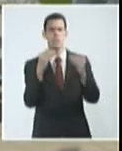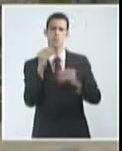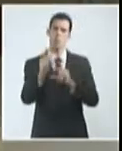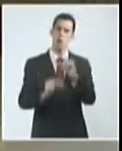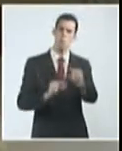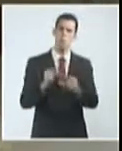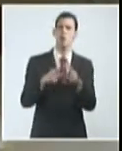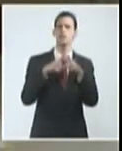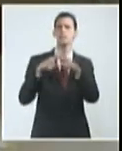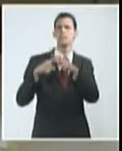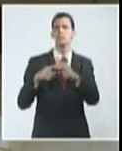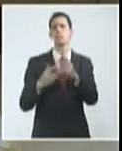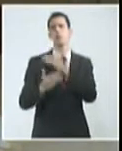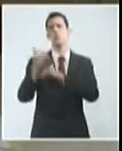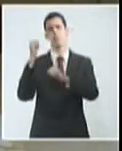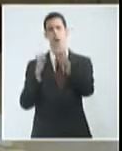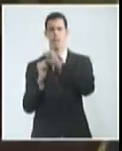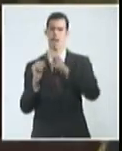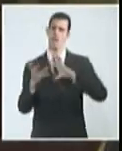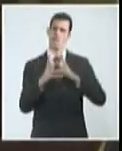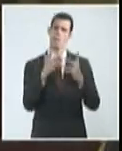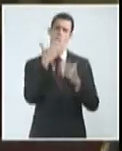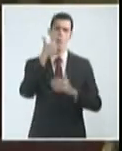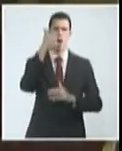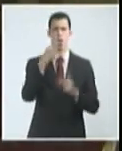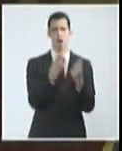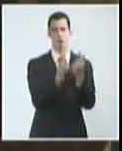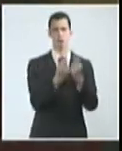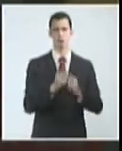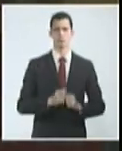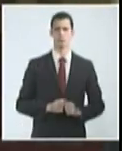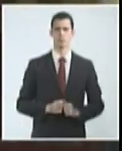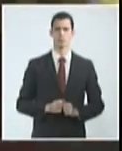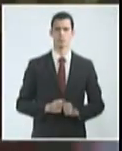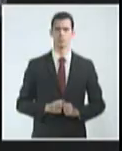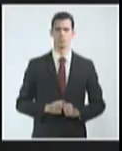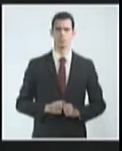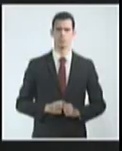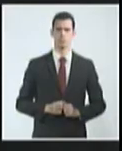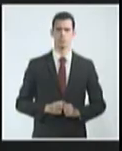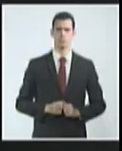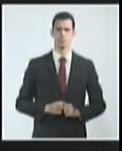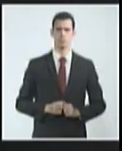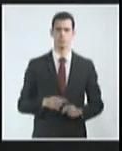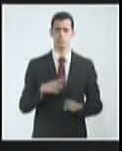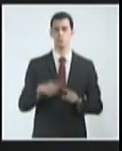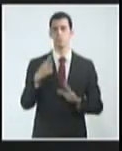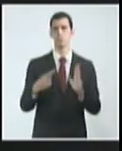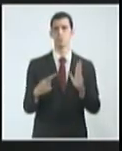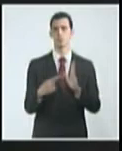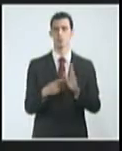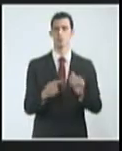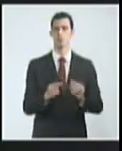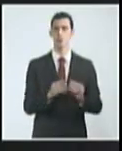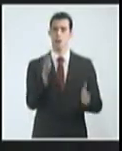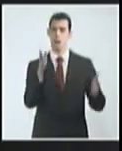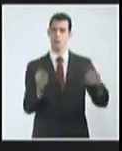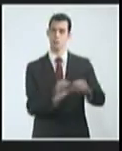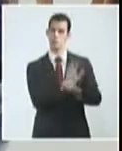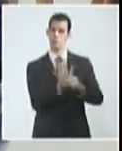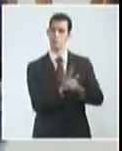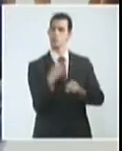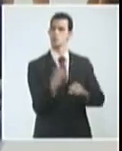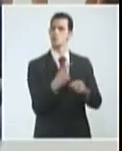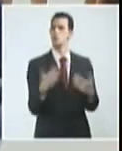en condiciones también de nuevas capacidades, porque en medio de todas estas circunstancias hemos aprobado los nuevos actores